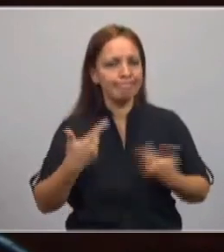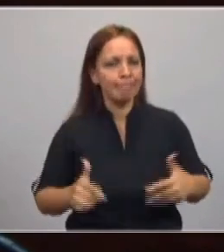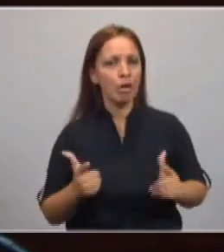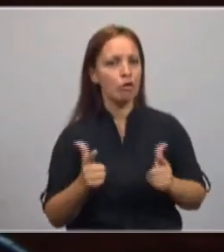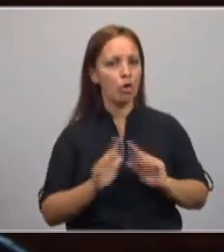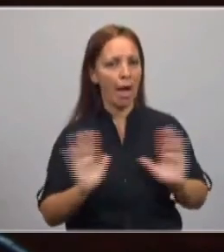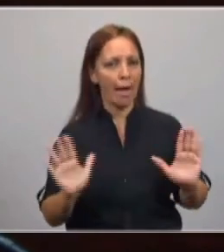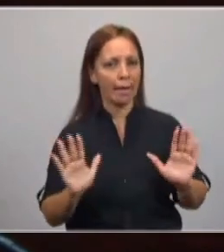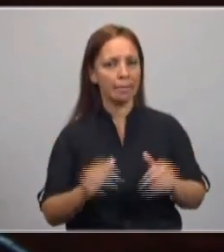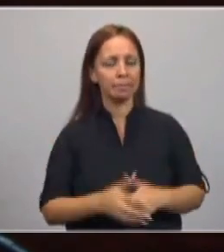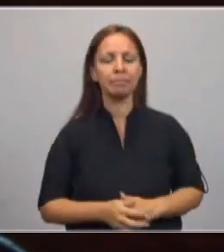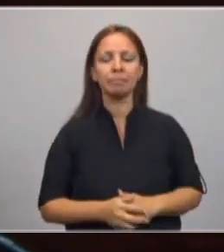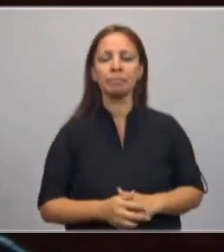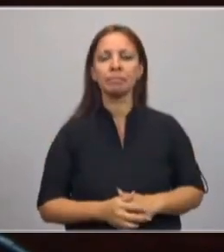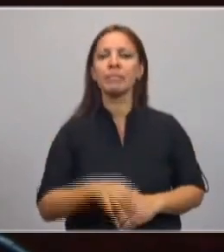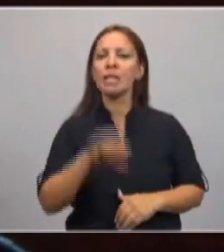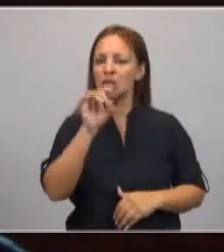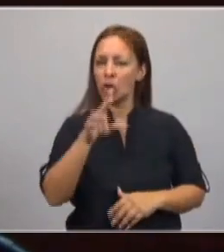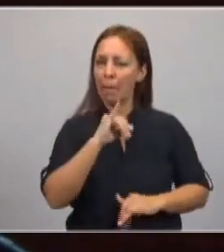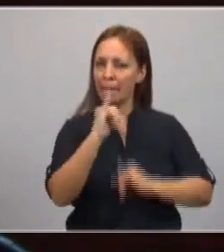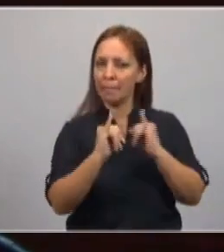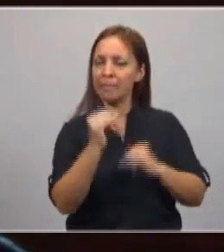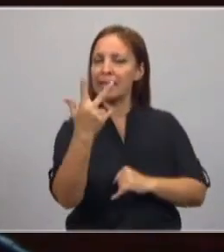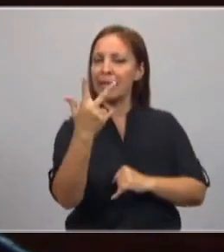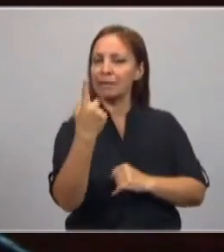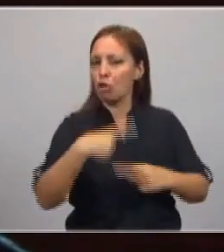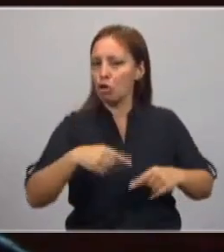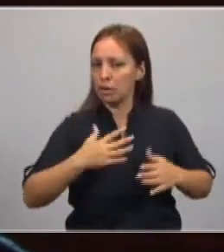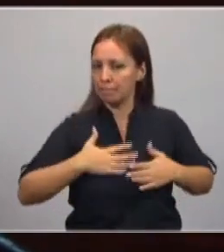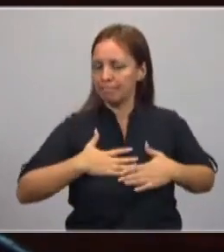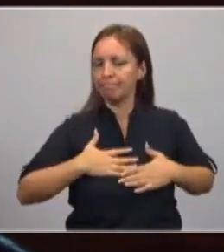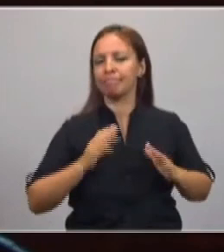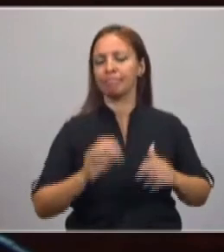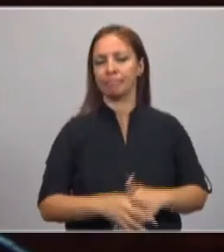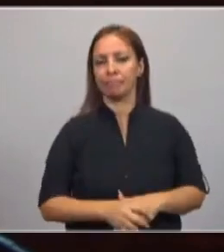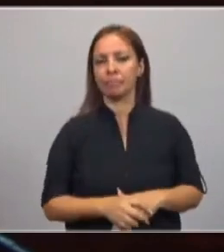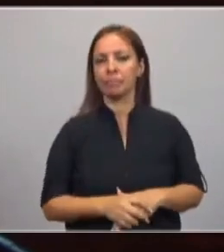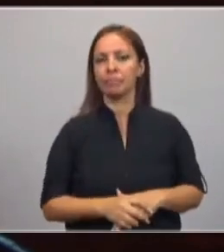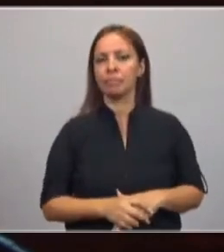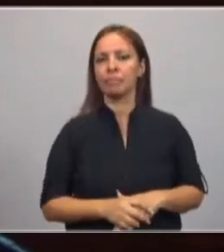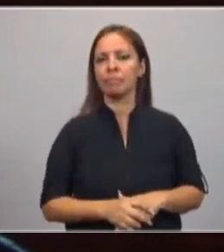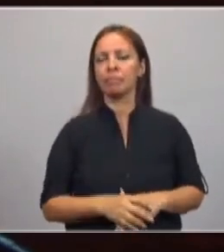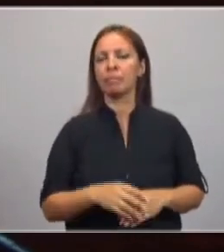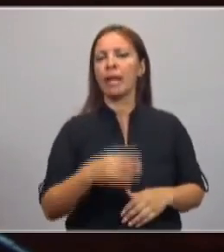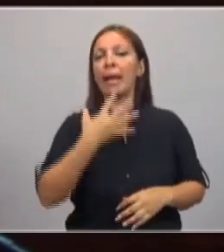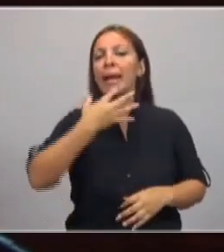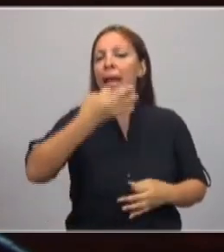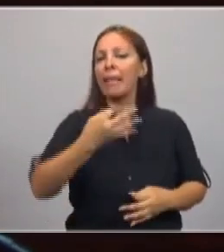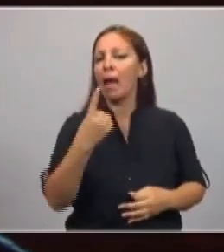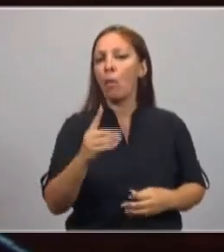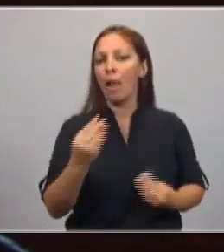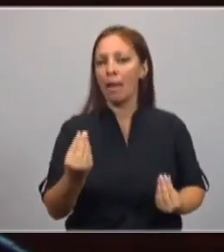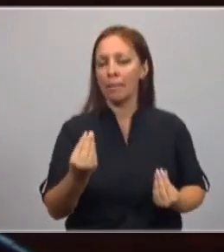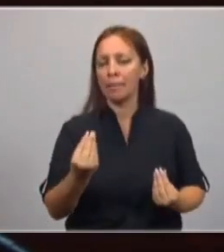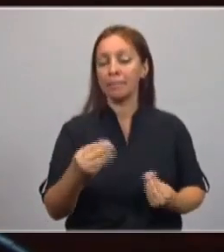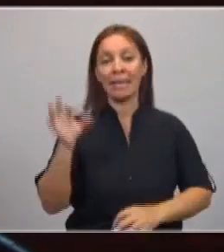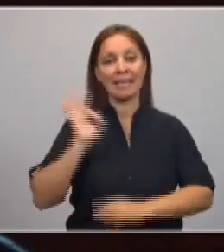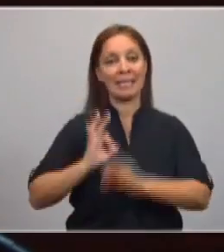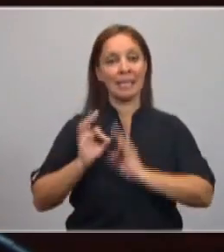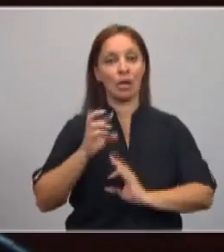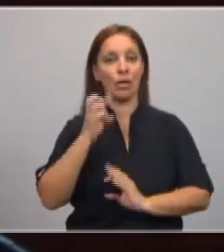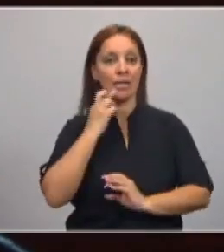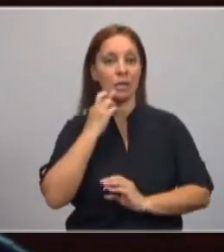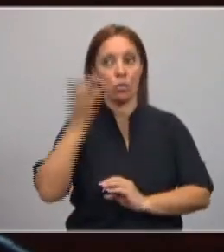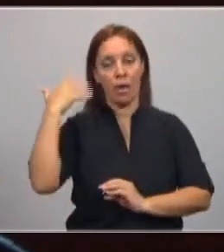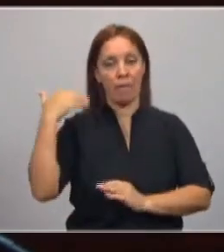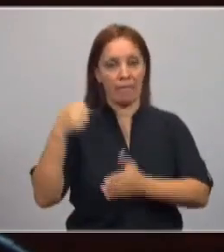3 breves comentarios sobre lo que esto significa. ¿Cuál es la realidad? A fines del siglo XIX y también